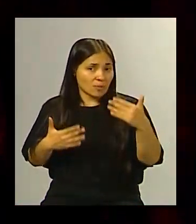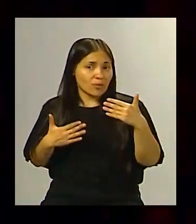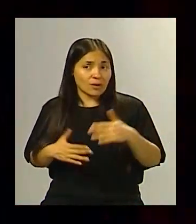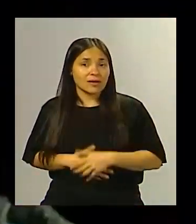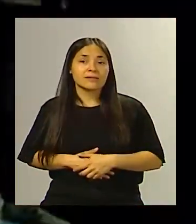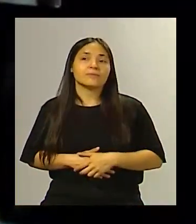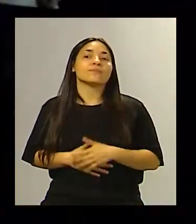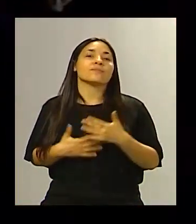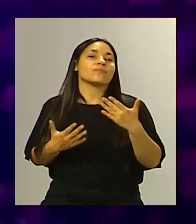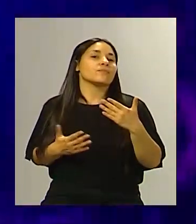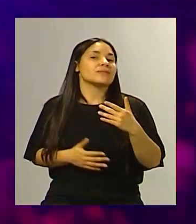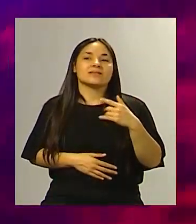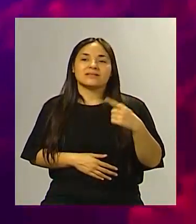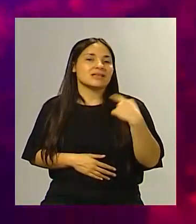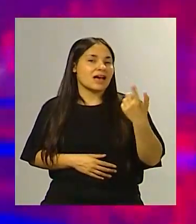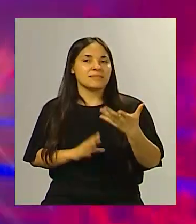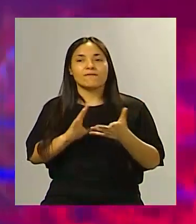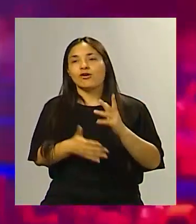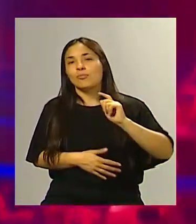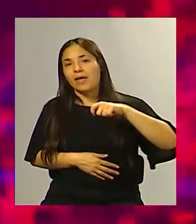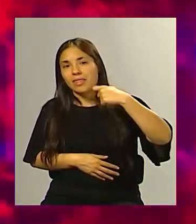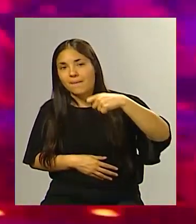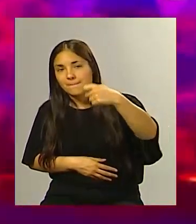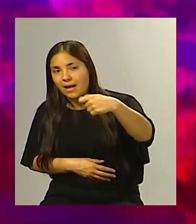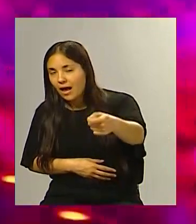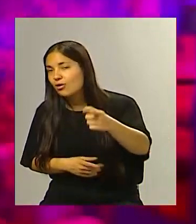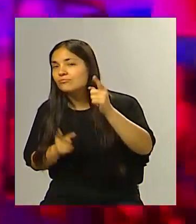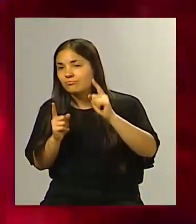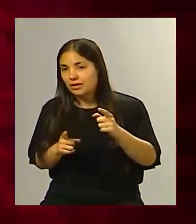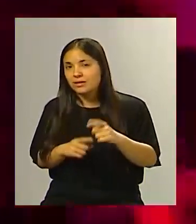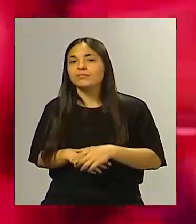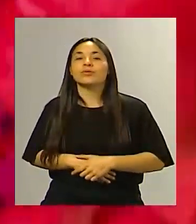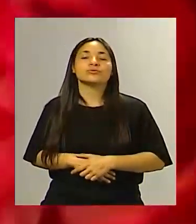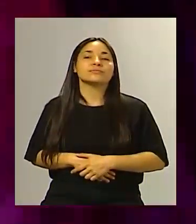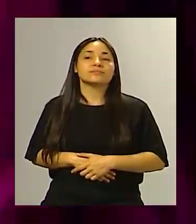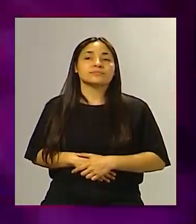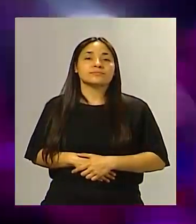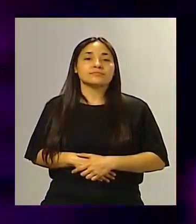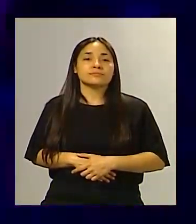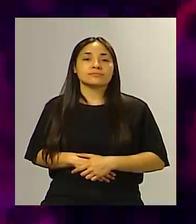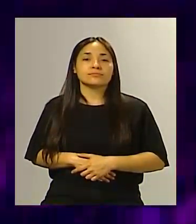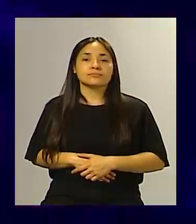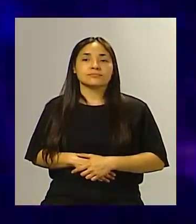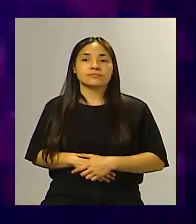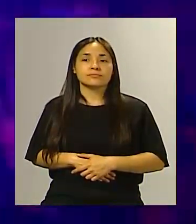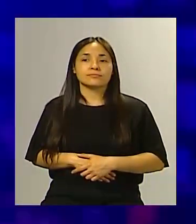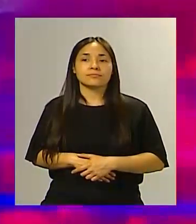siempre y cuando cumpliendo la forma de pago y la misma negociación que nosotros hacemos con nuestros prestadores de servicio.